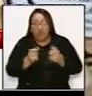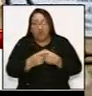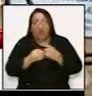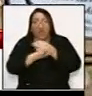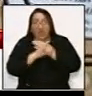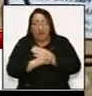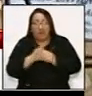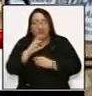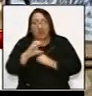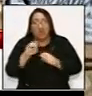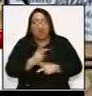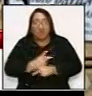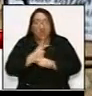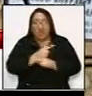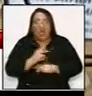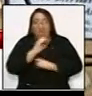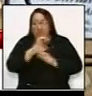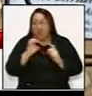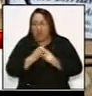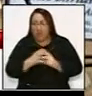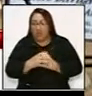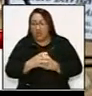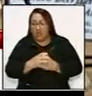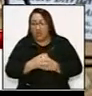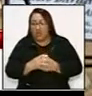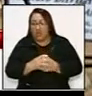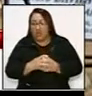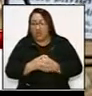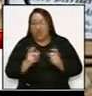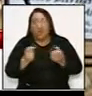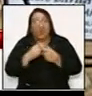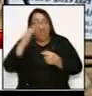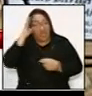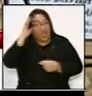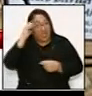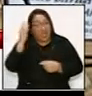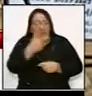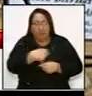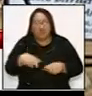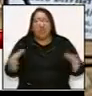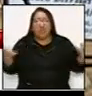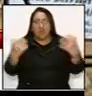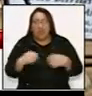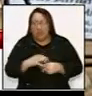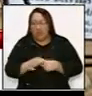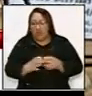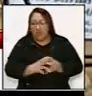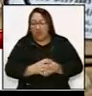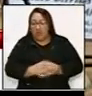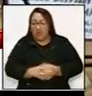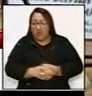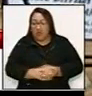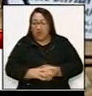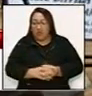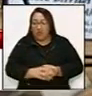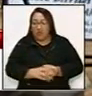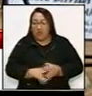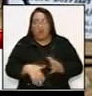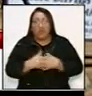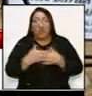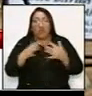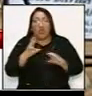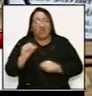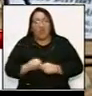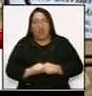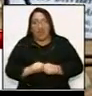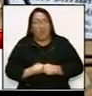defensa y seguridad ciudadana, que ve temas de seguridad. Y la haría inclusive con la comisión de inteligencia. Pero alguien nos tiene que dar una explicación de lo que ha pasado. Todo ha sido